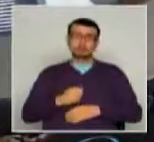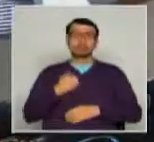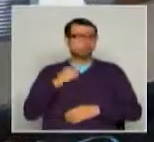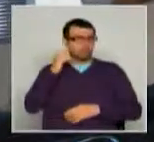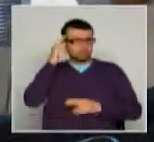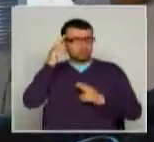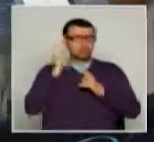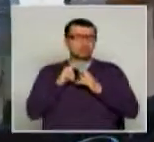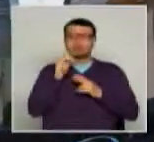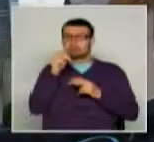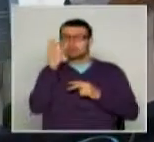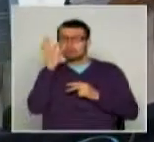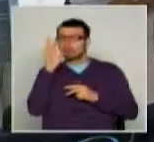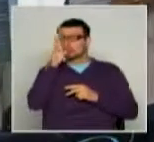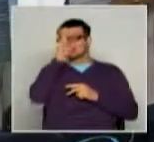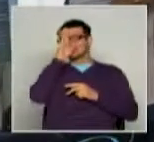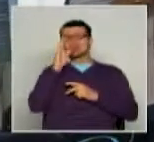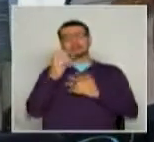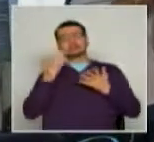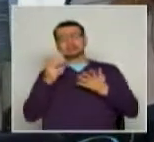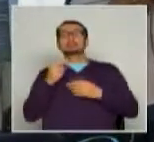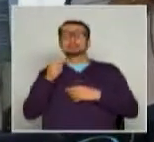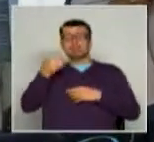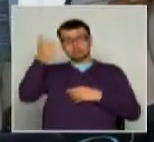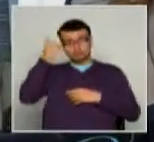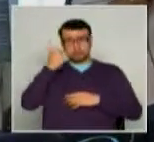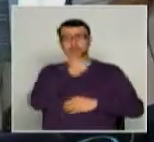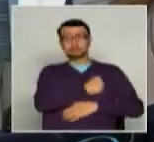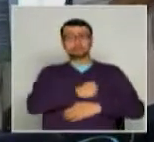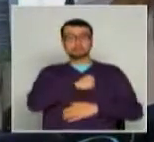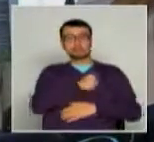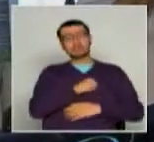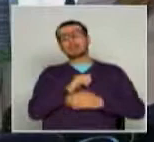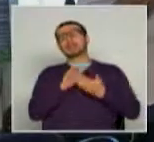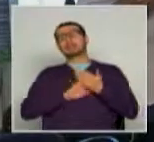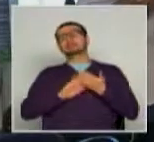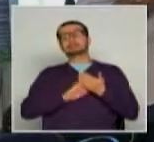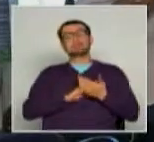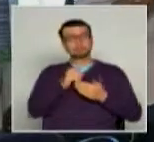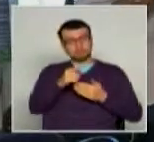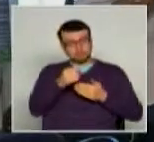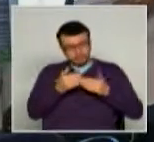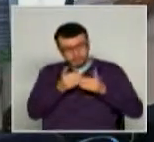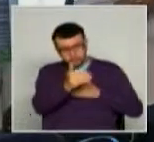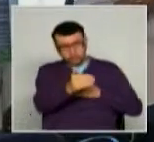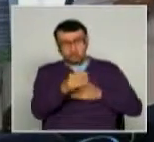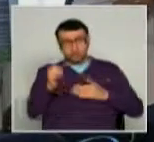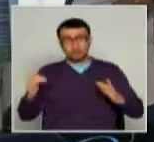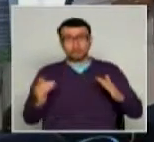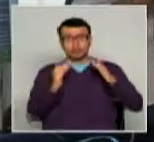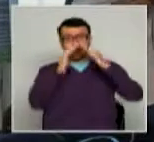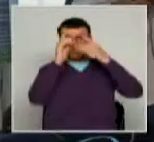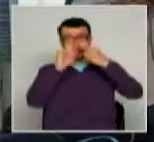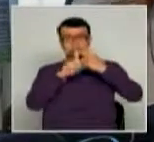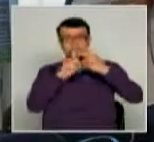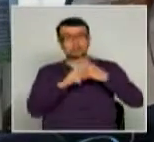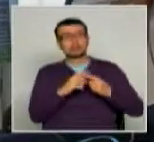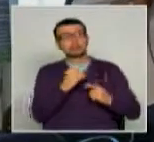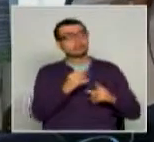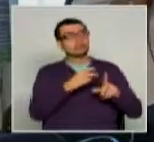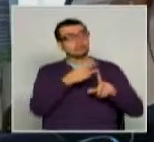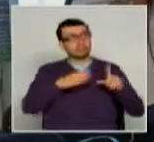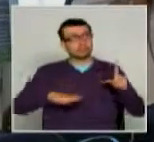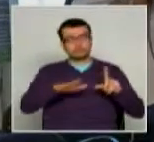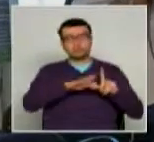tema genera muchas inquietudes, quiero que tengan presente estos teléfonos de el Parque Médico a media cuadra, la Iglesia de la Pradera en Dos